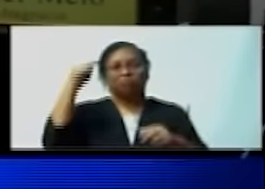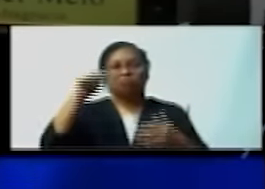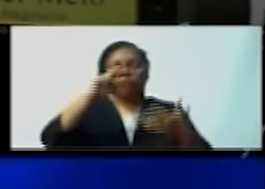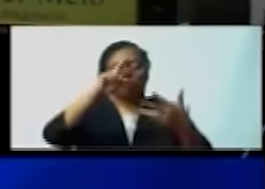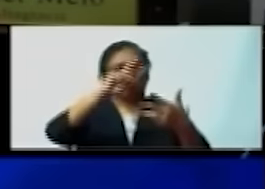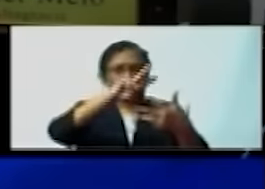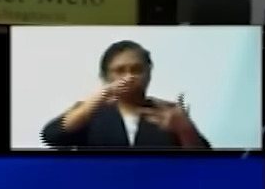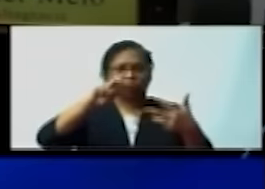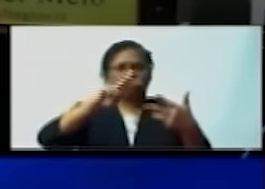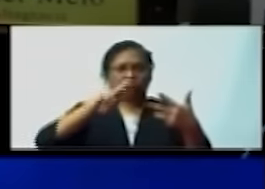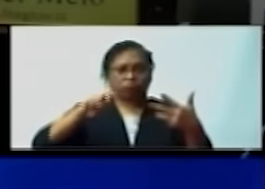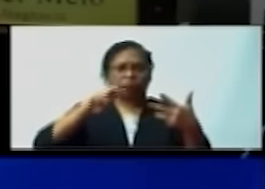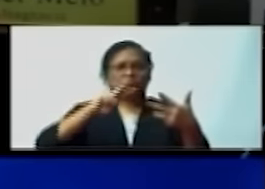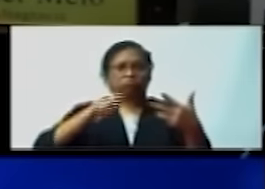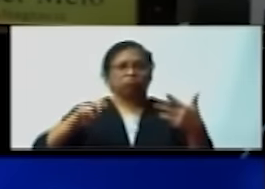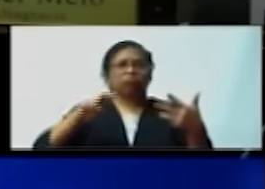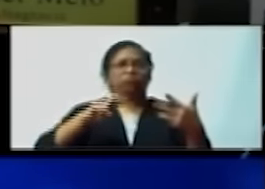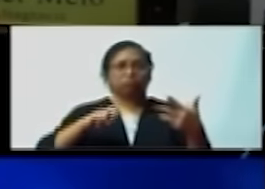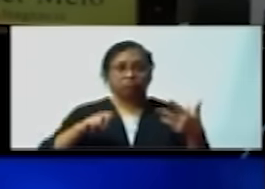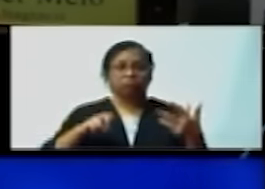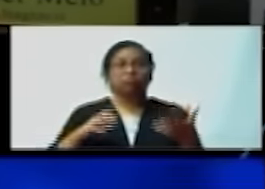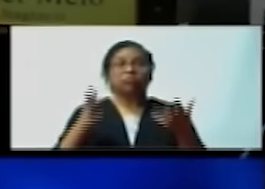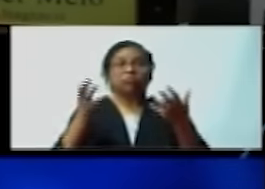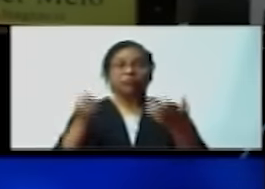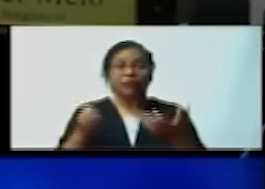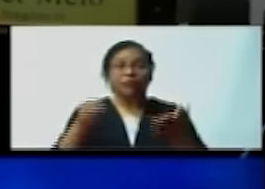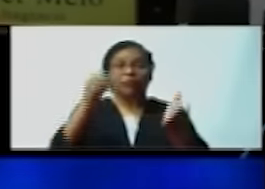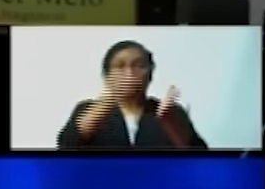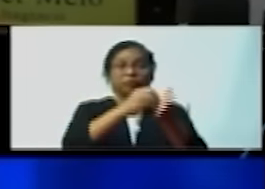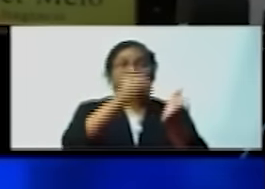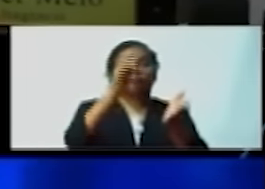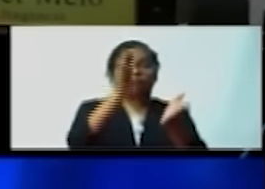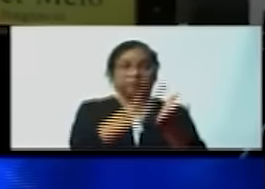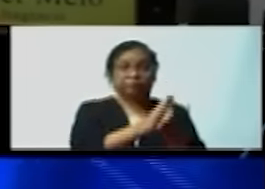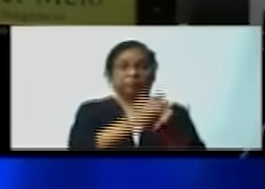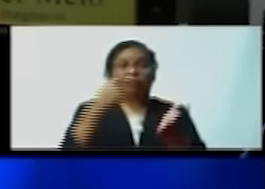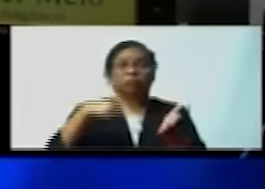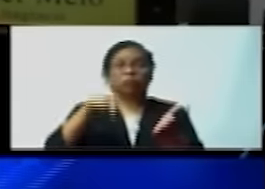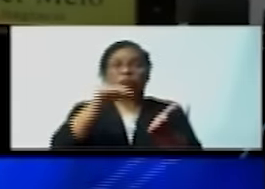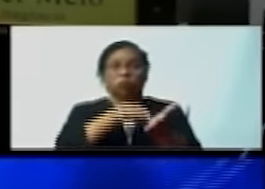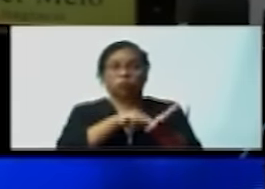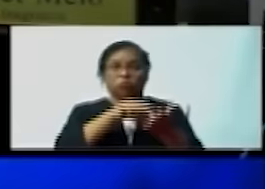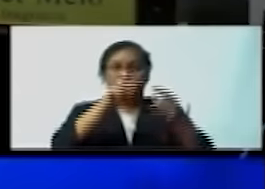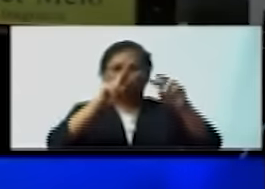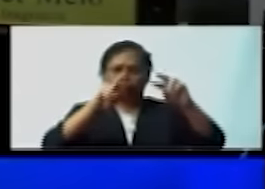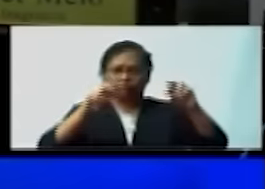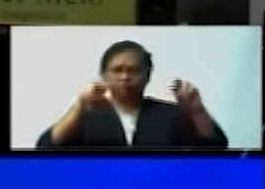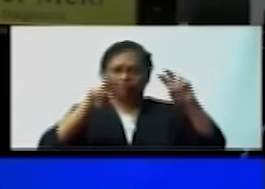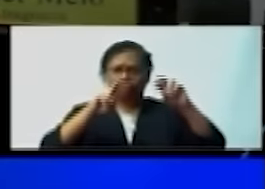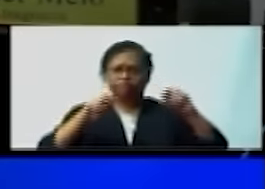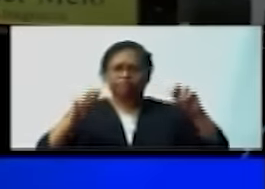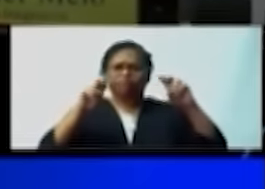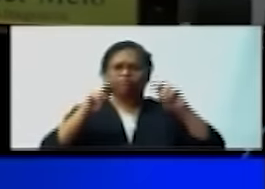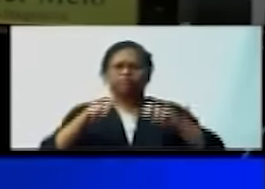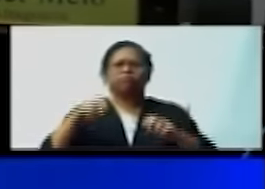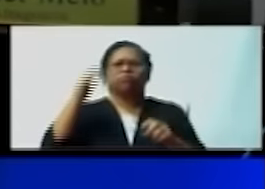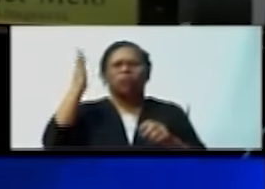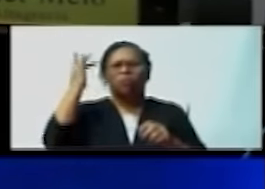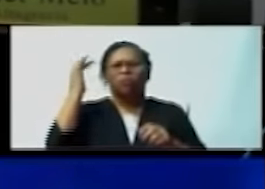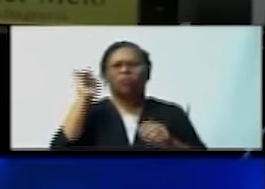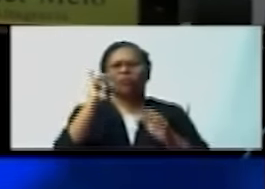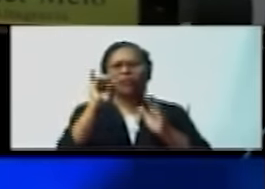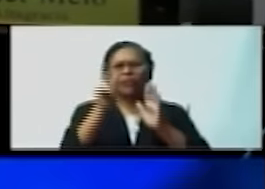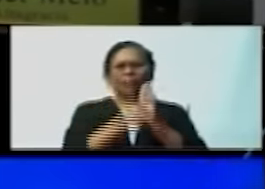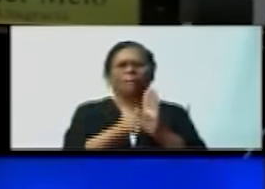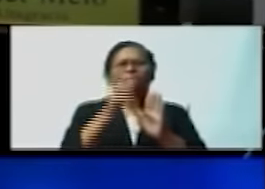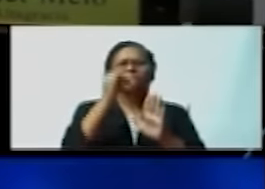acta, presidente, las observaciones que hicimos por lo complicado de un proyecto como este, y más en